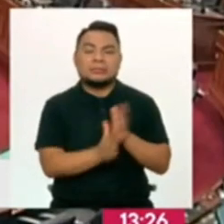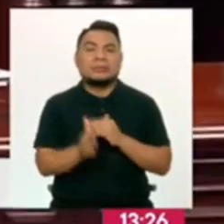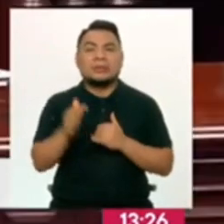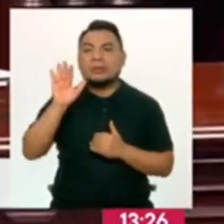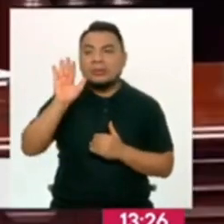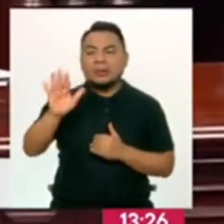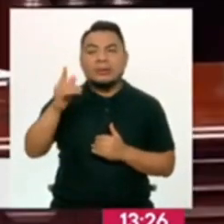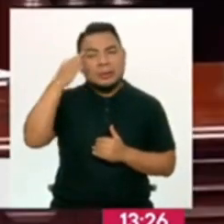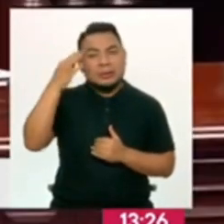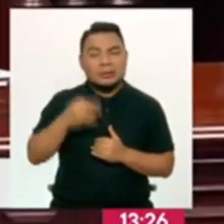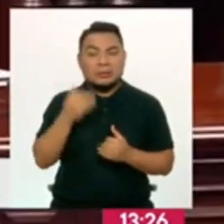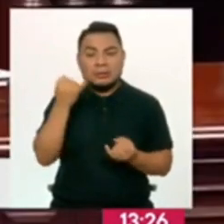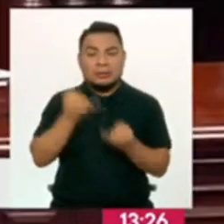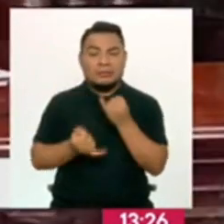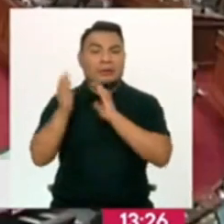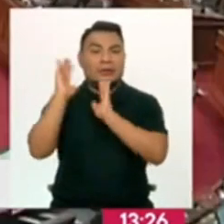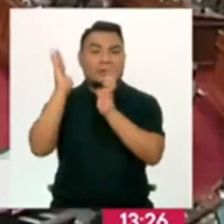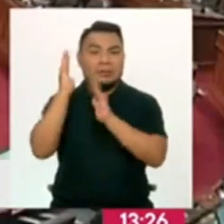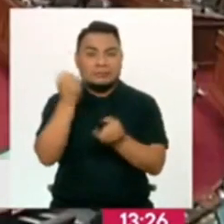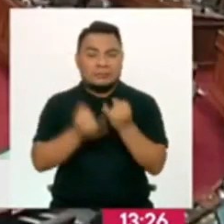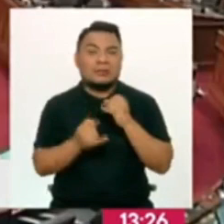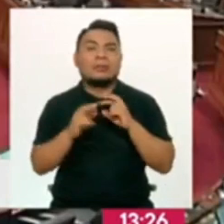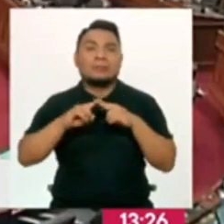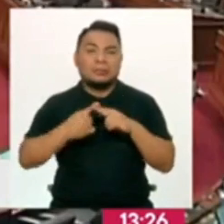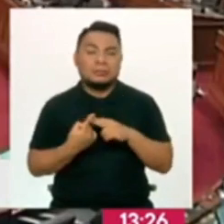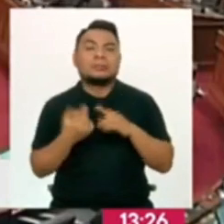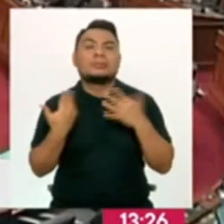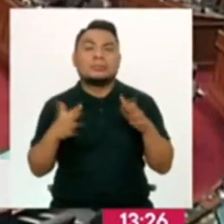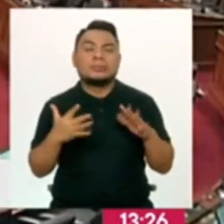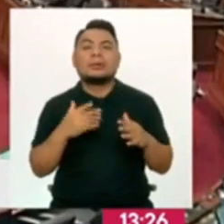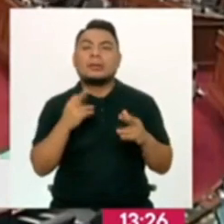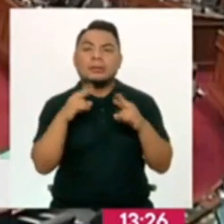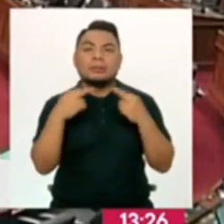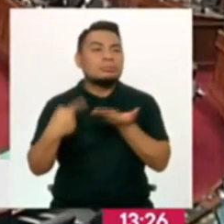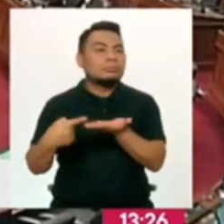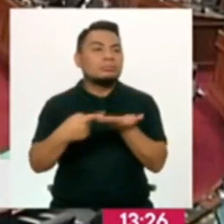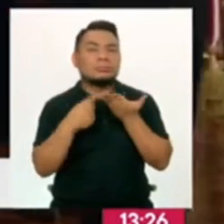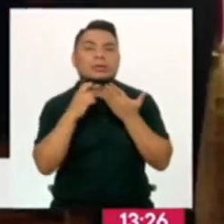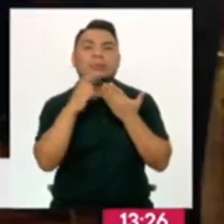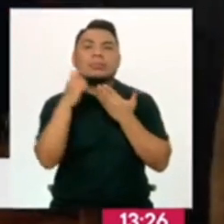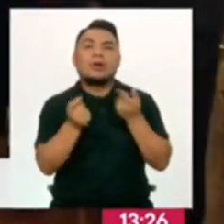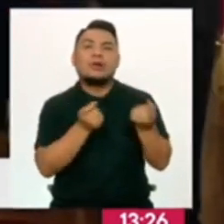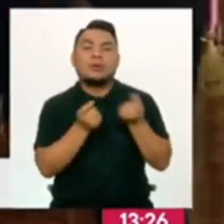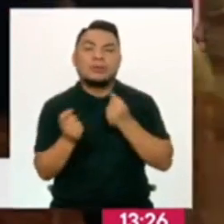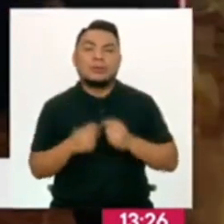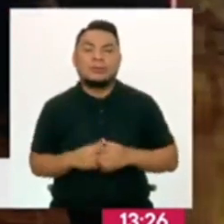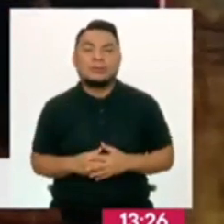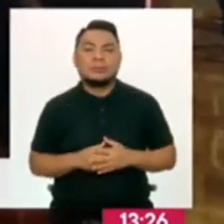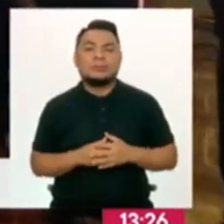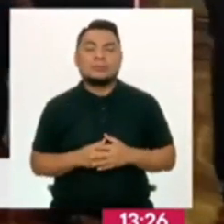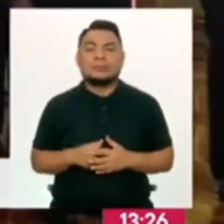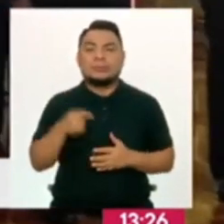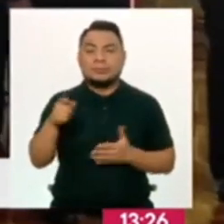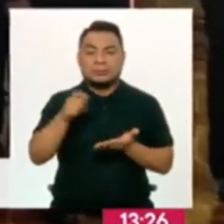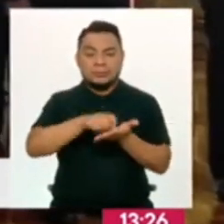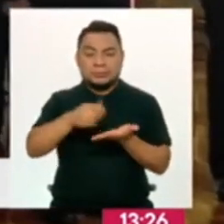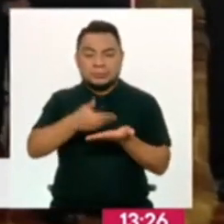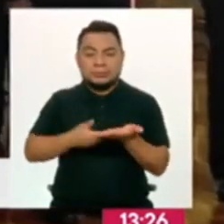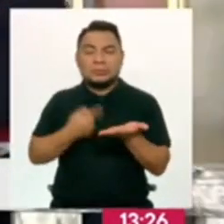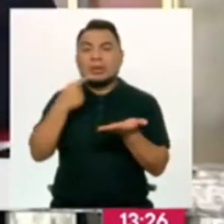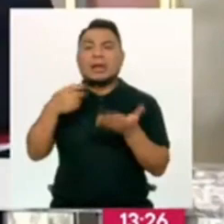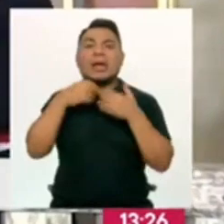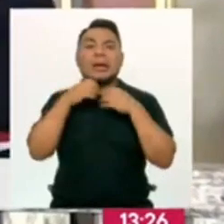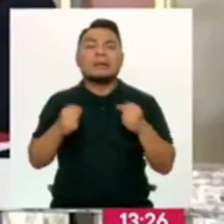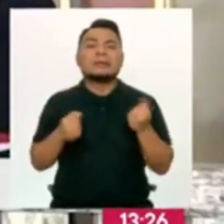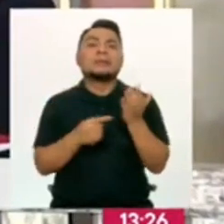con la certeza que al terminar su exposición podrá iniciar la ejecución de su plan de gobierno. Este texto fue elaborado por la